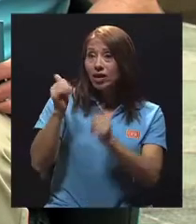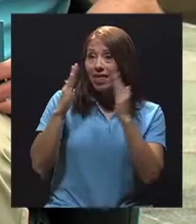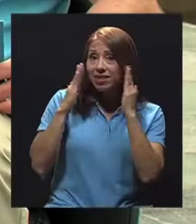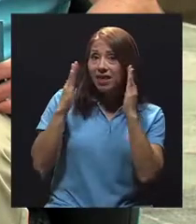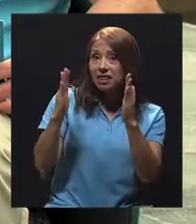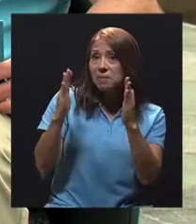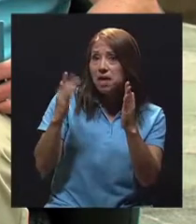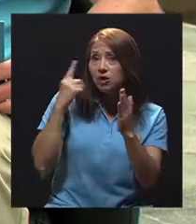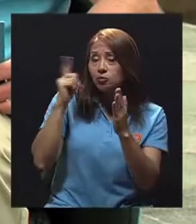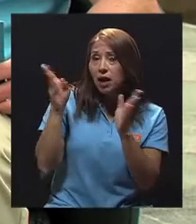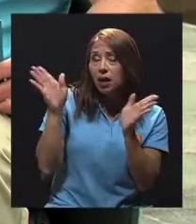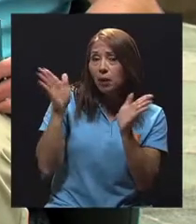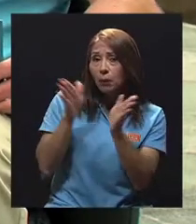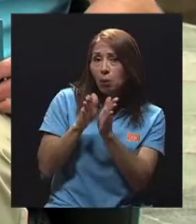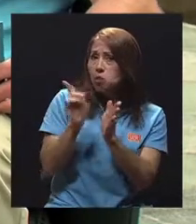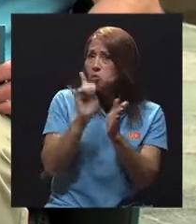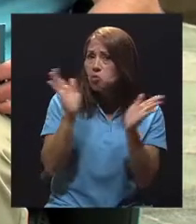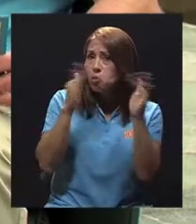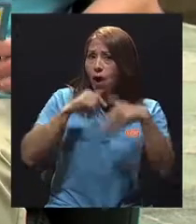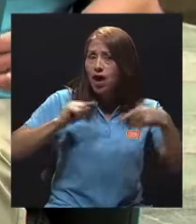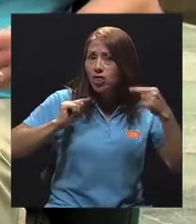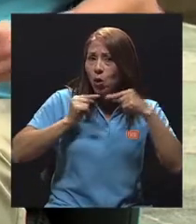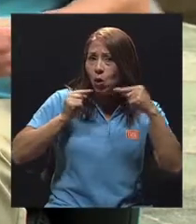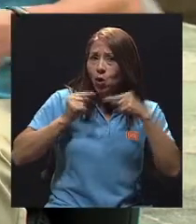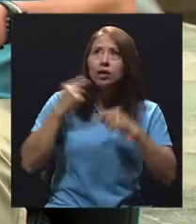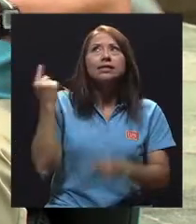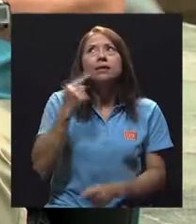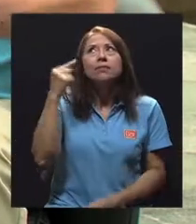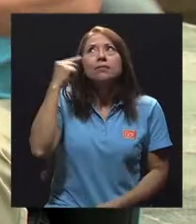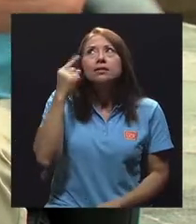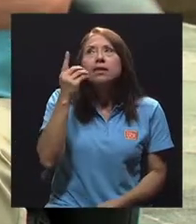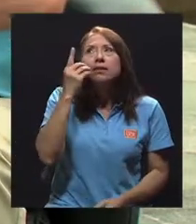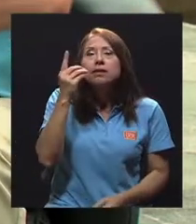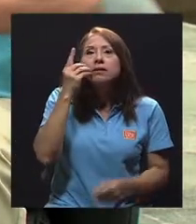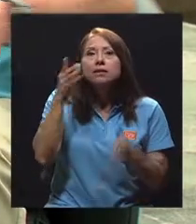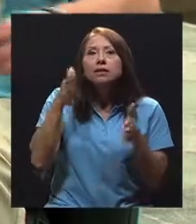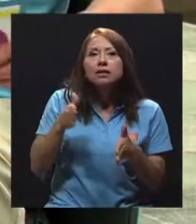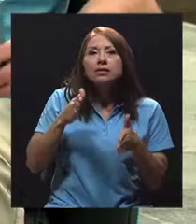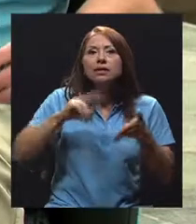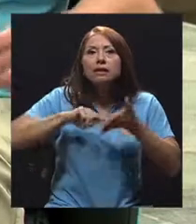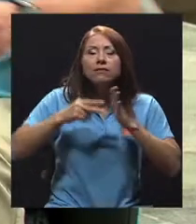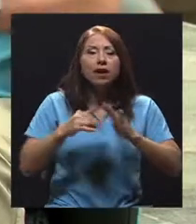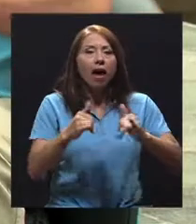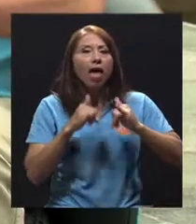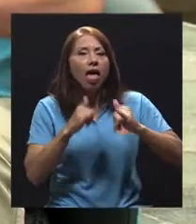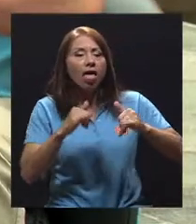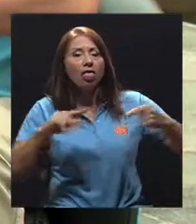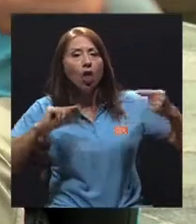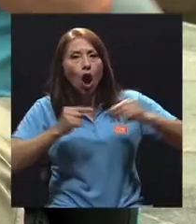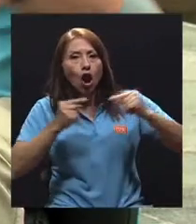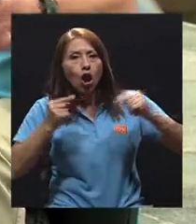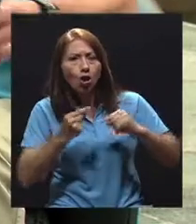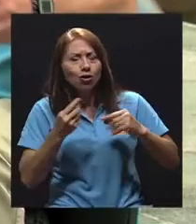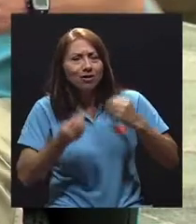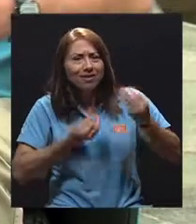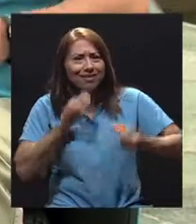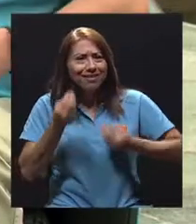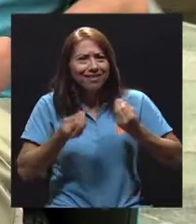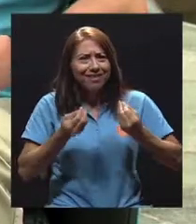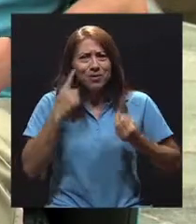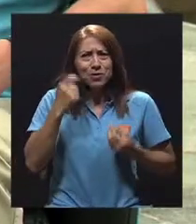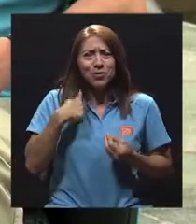imagino que son indoloros, porque es que se asocia mucho el tratamiento dental con el dolor. Sí. Es como una paradoja, porque al mismo tiempo